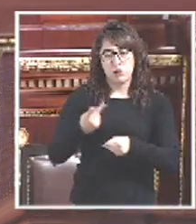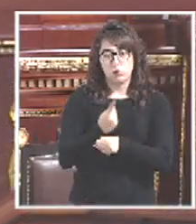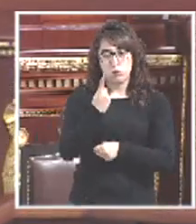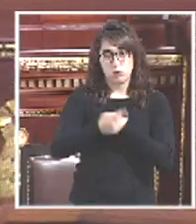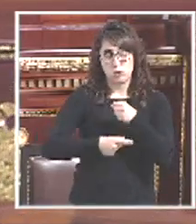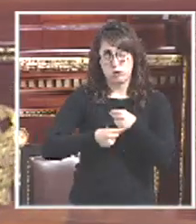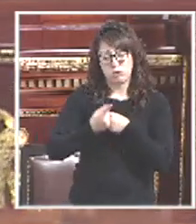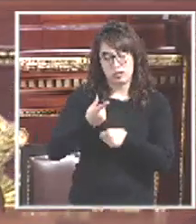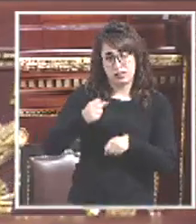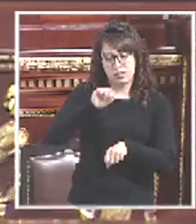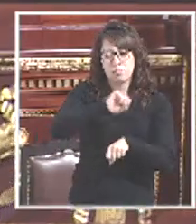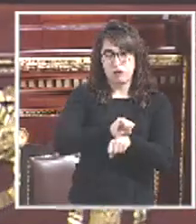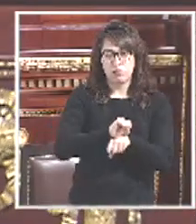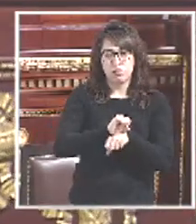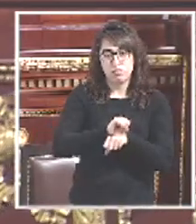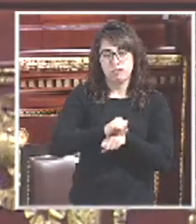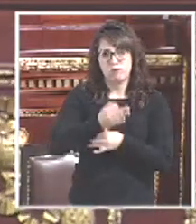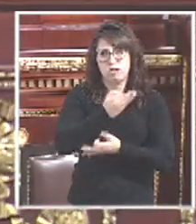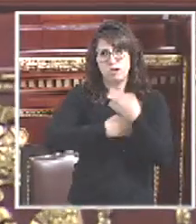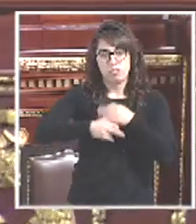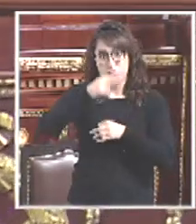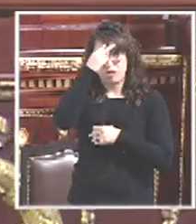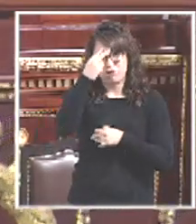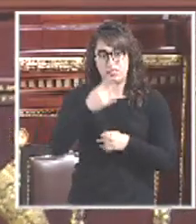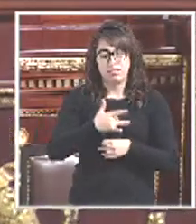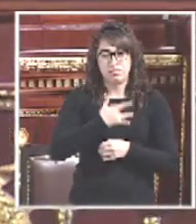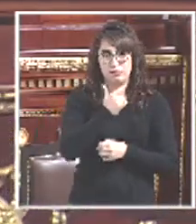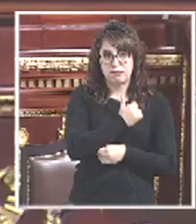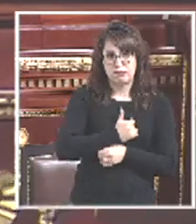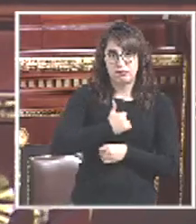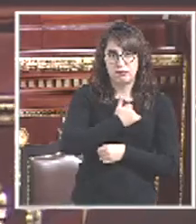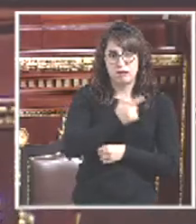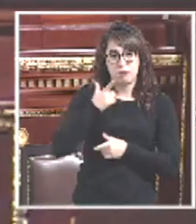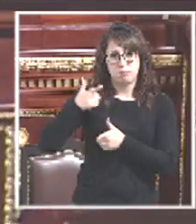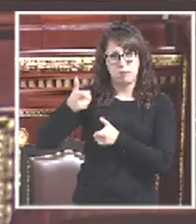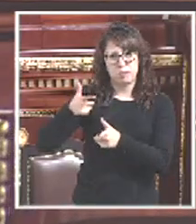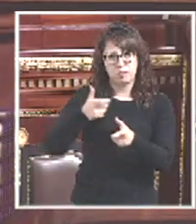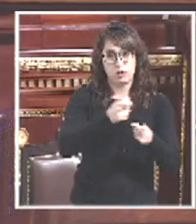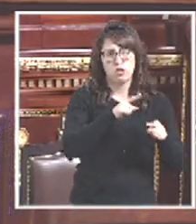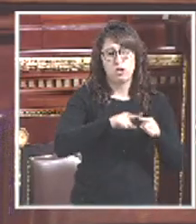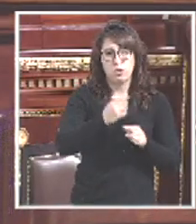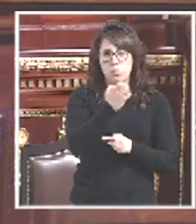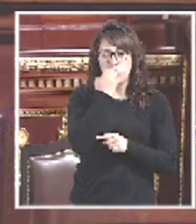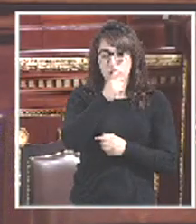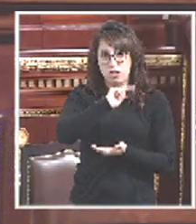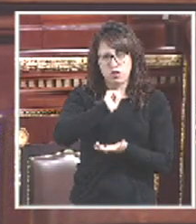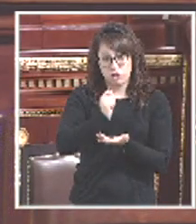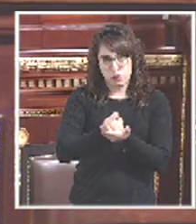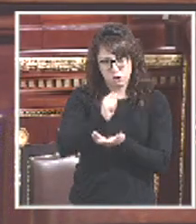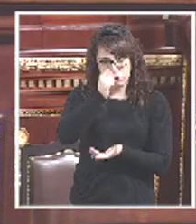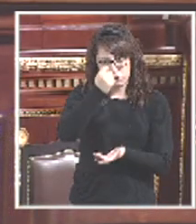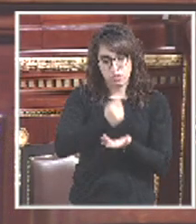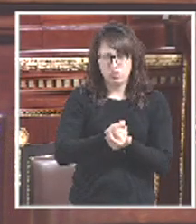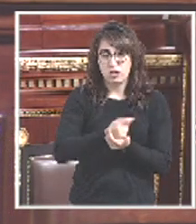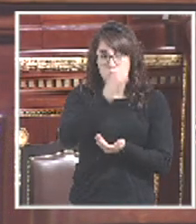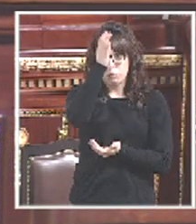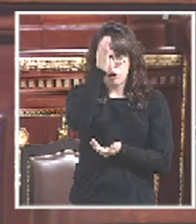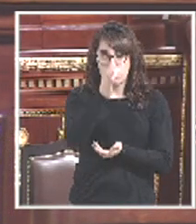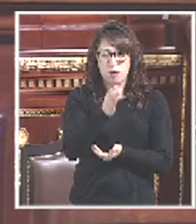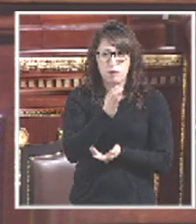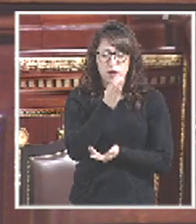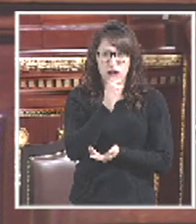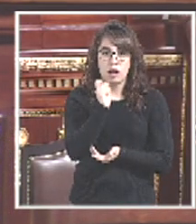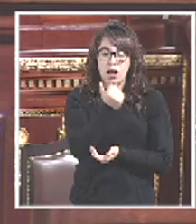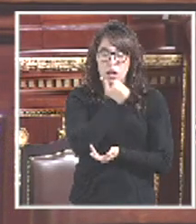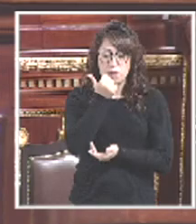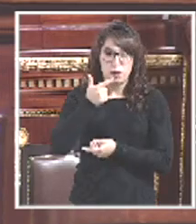se conmocionó ante la lamentable noticia del tiroteo ocurrido en el Colegio Cervantes en Torreón, Coahuila. Este suceso